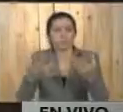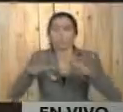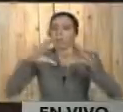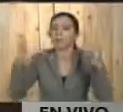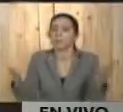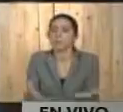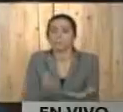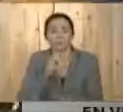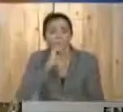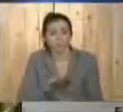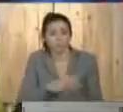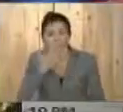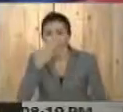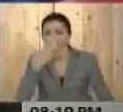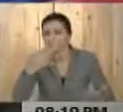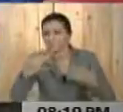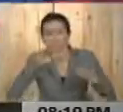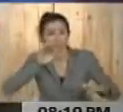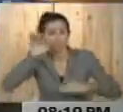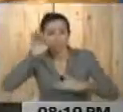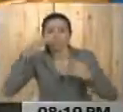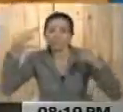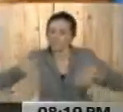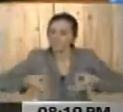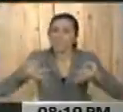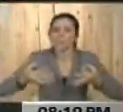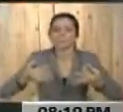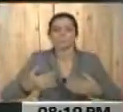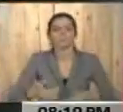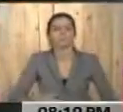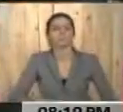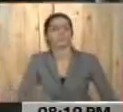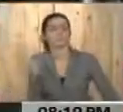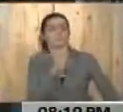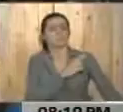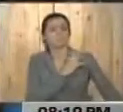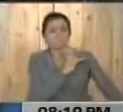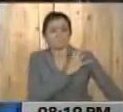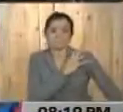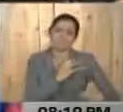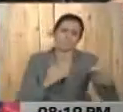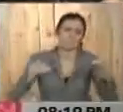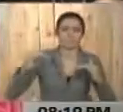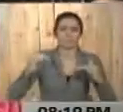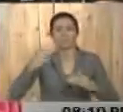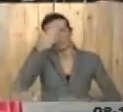la historia, seguiré siendo el generalísimo Francisco de Miranda.